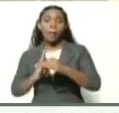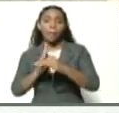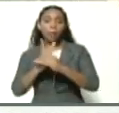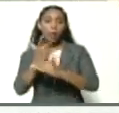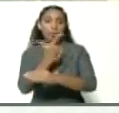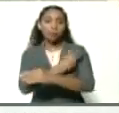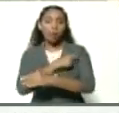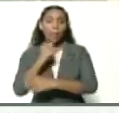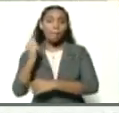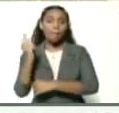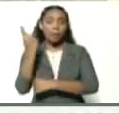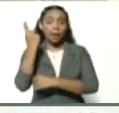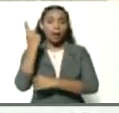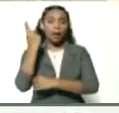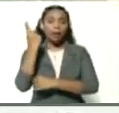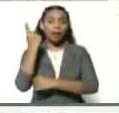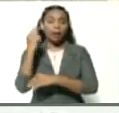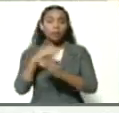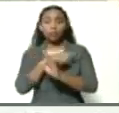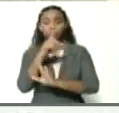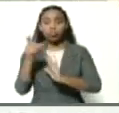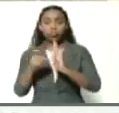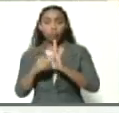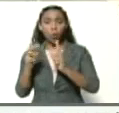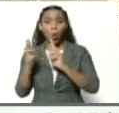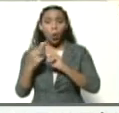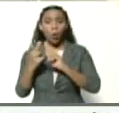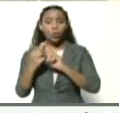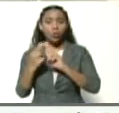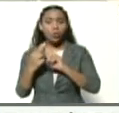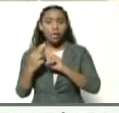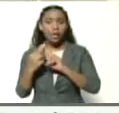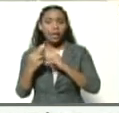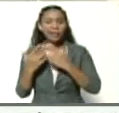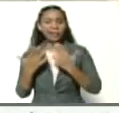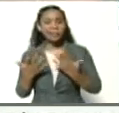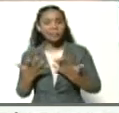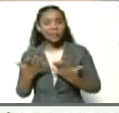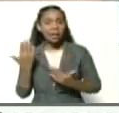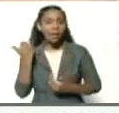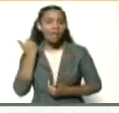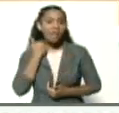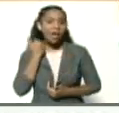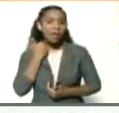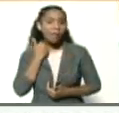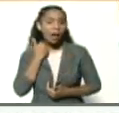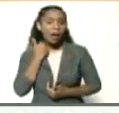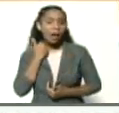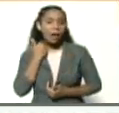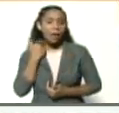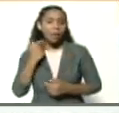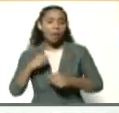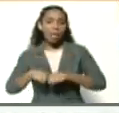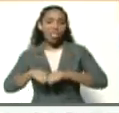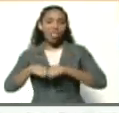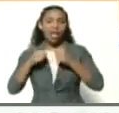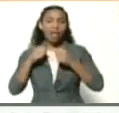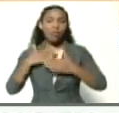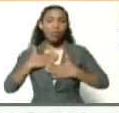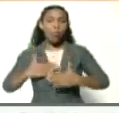de primera generación que conocemos es que la enfermedad me dañe el